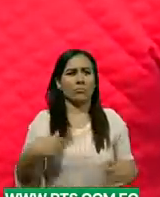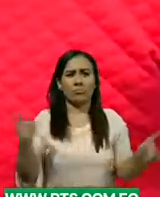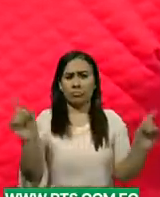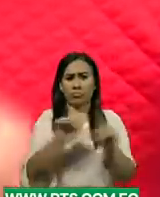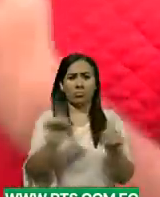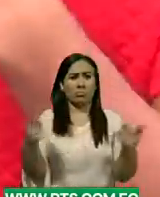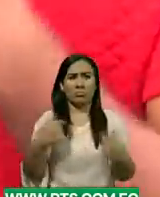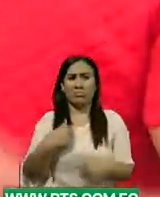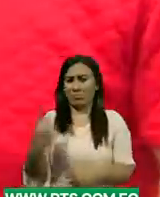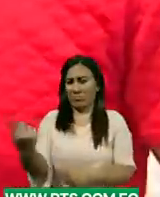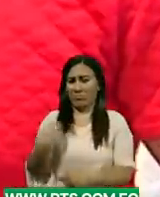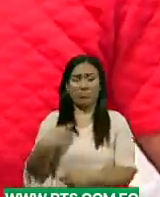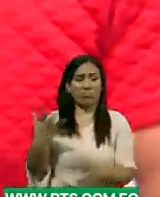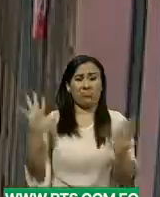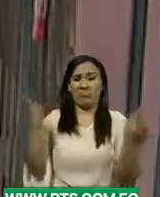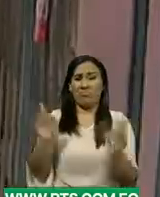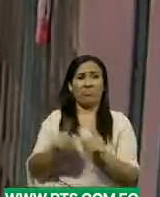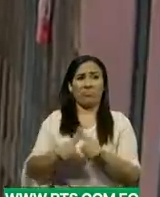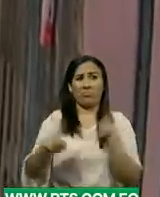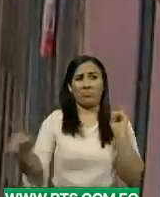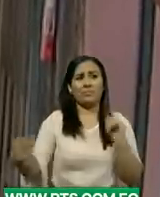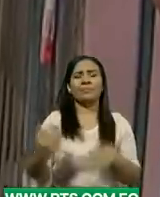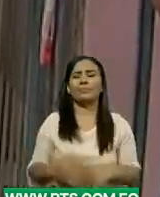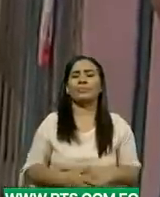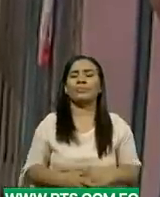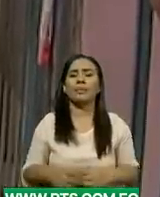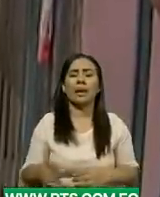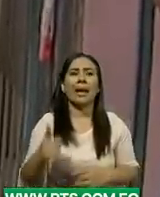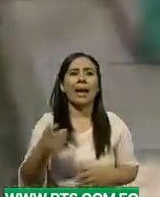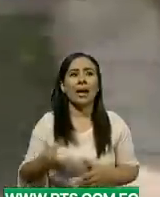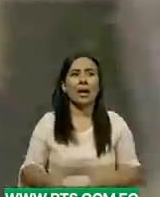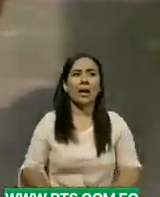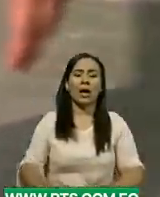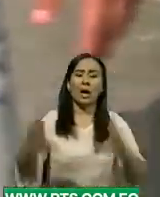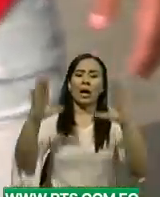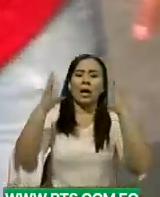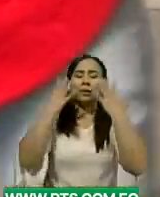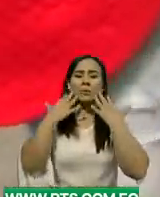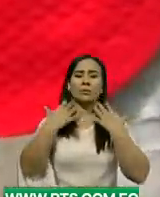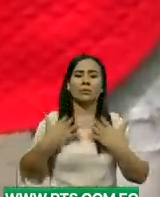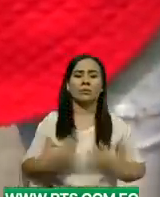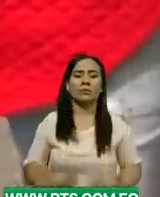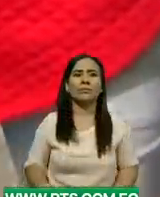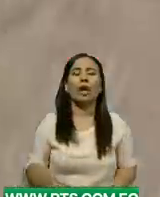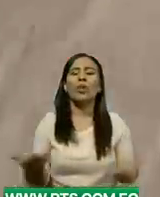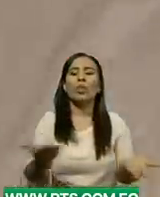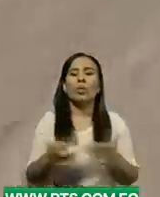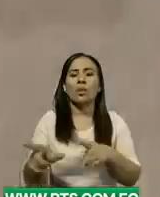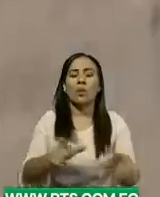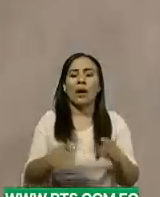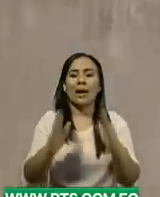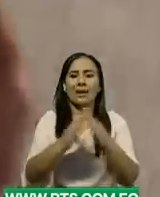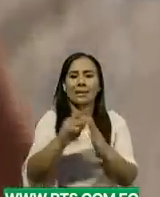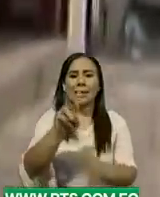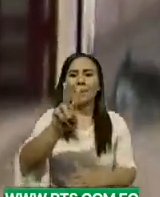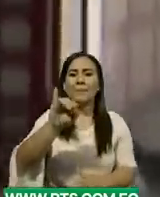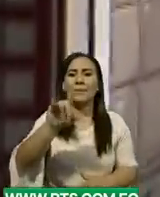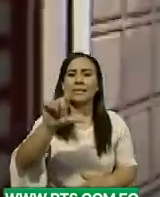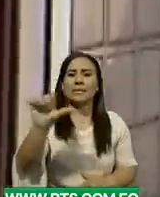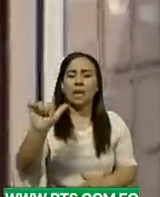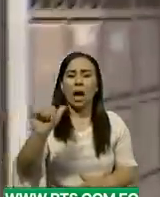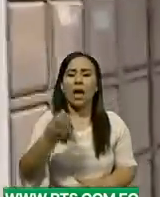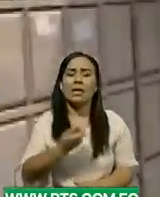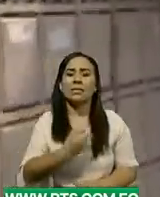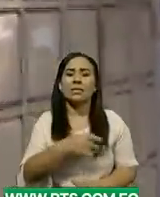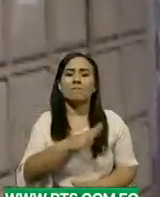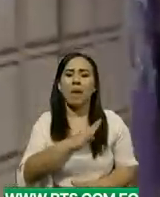tipo de relación con ella, que el ataque ocurrido en la ciudadela Villa España, al norte de la urbe, tuvo lugar porque él se había negado